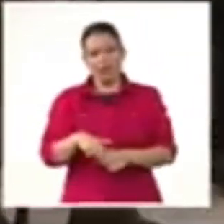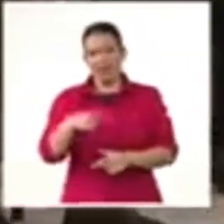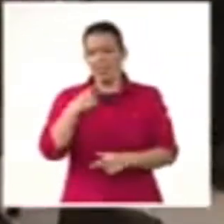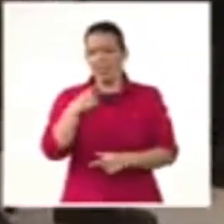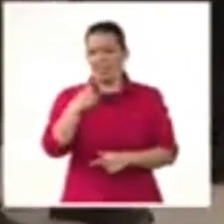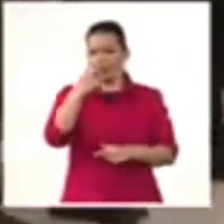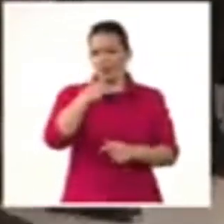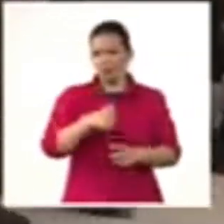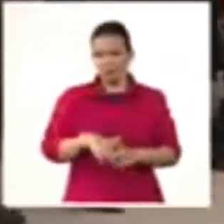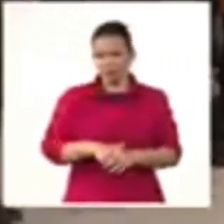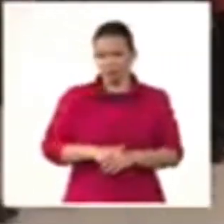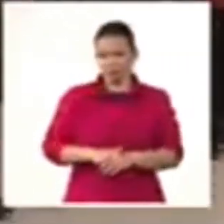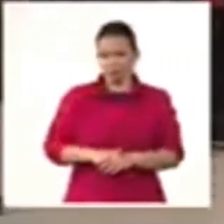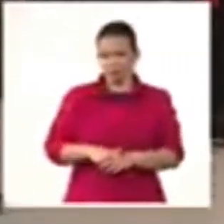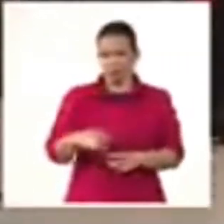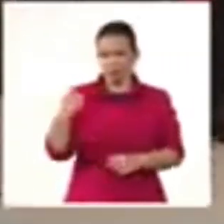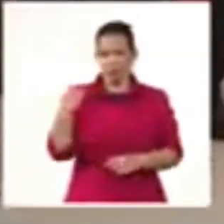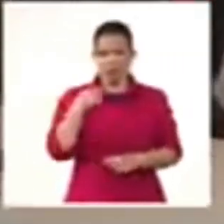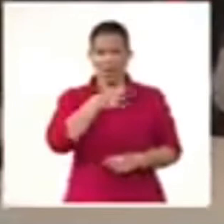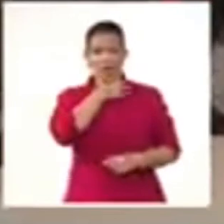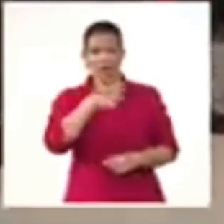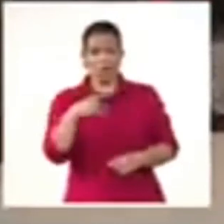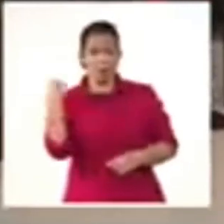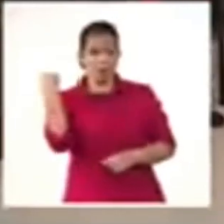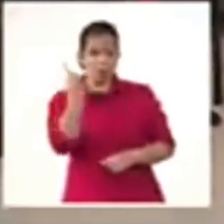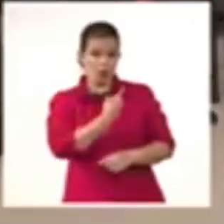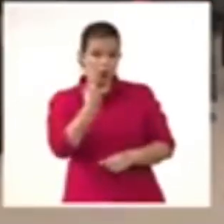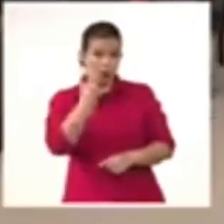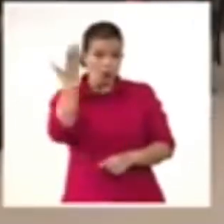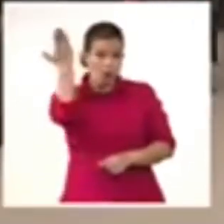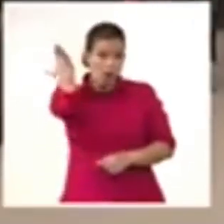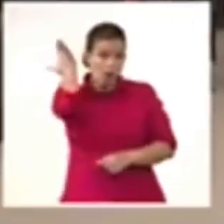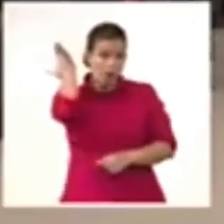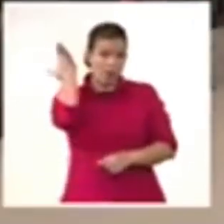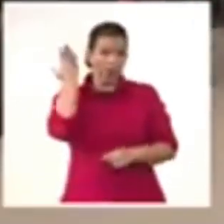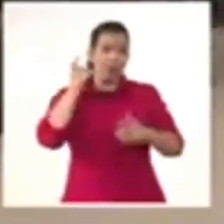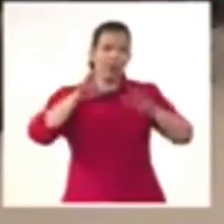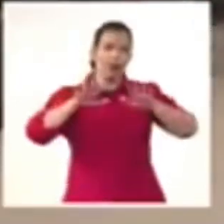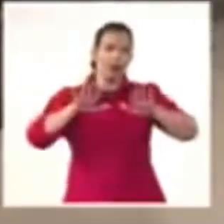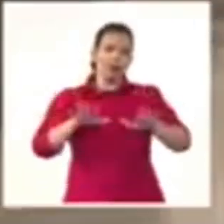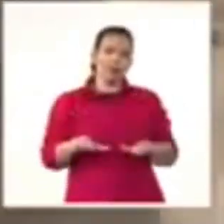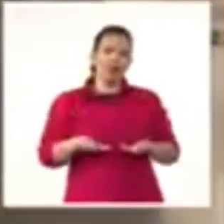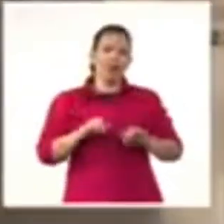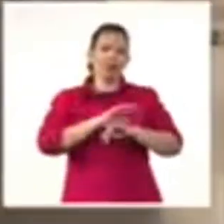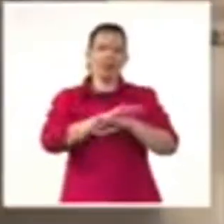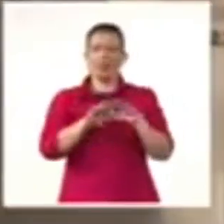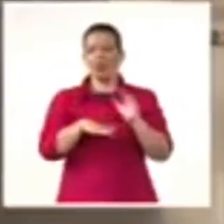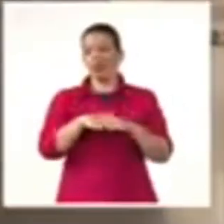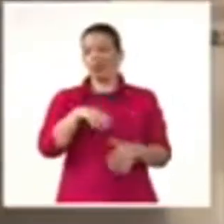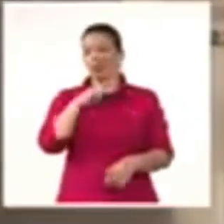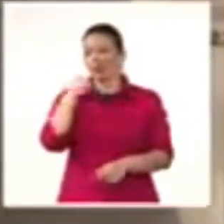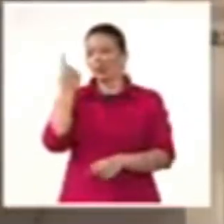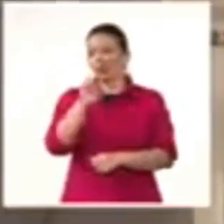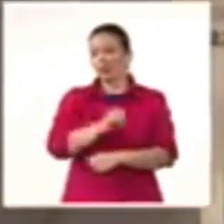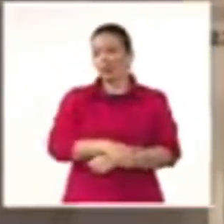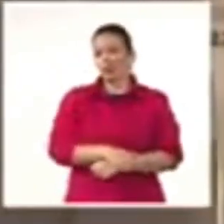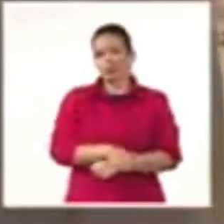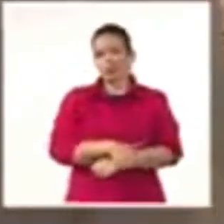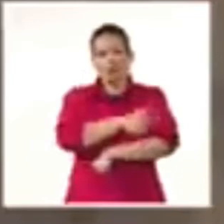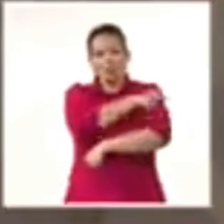si nosotros nos hubiéramos dado por vencidos después del Moncada, o si nosotros nos hubiéramos dado por vencidos después del